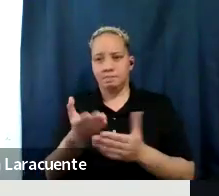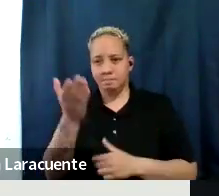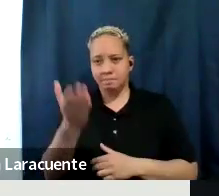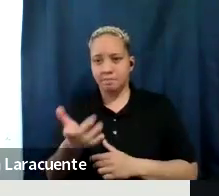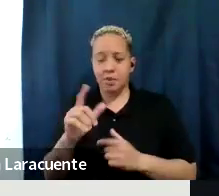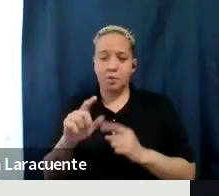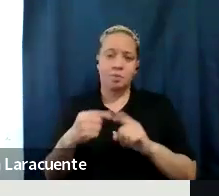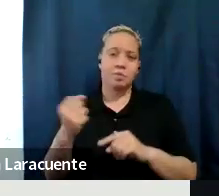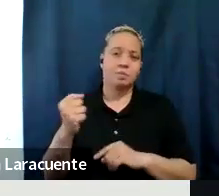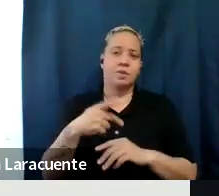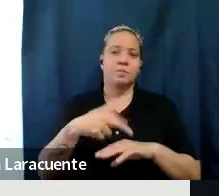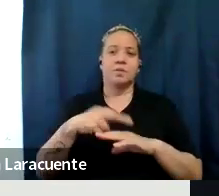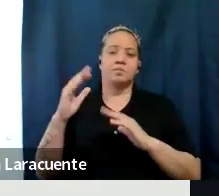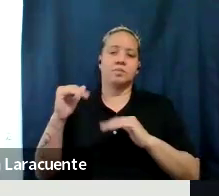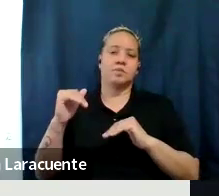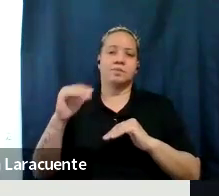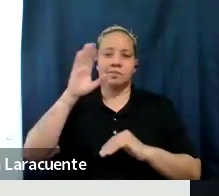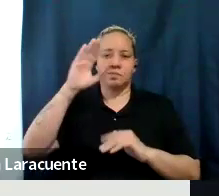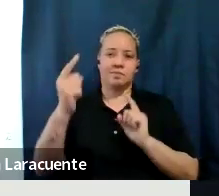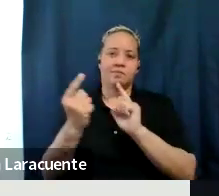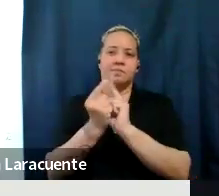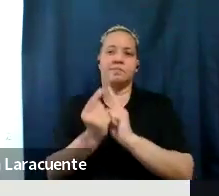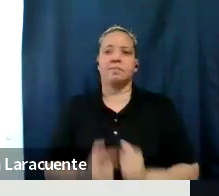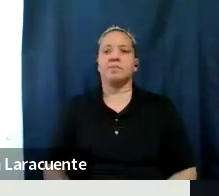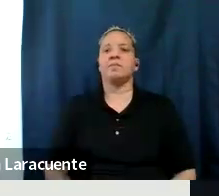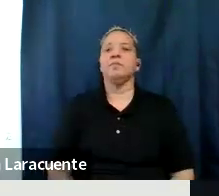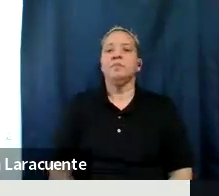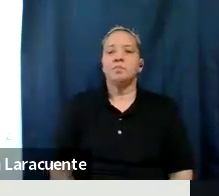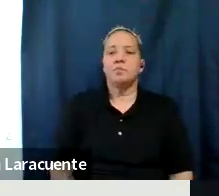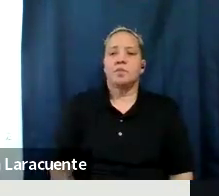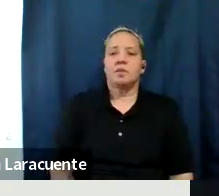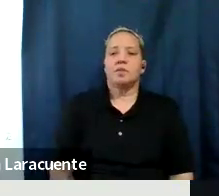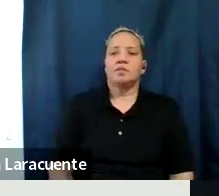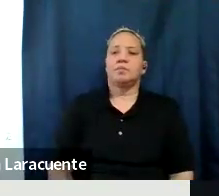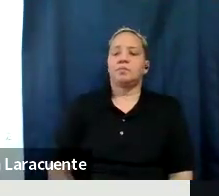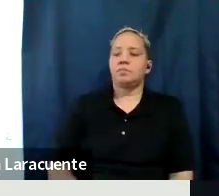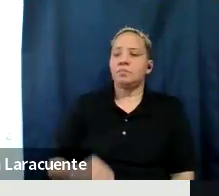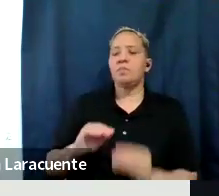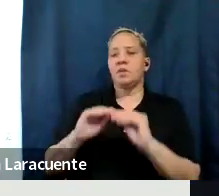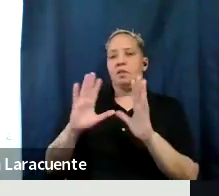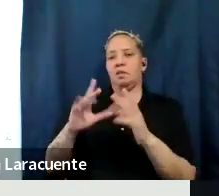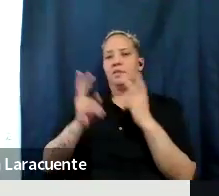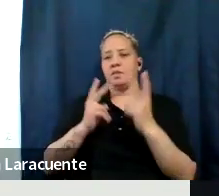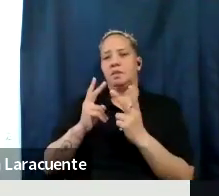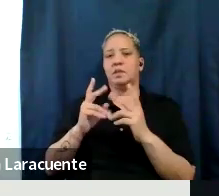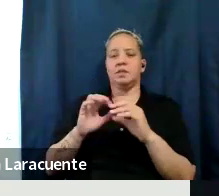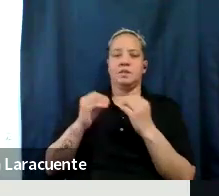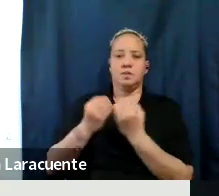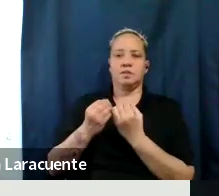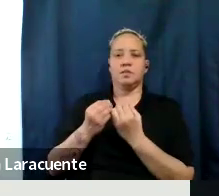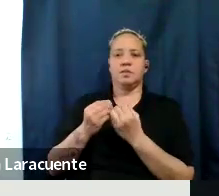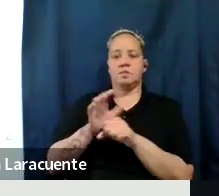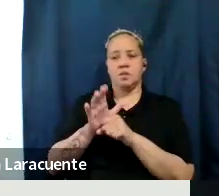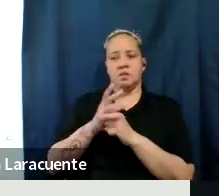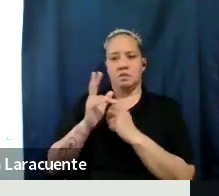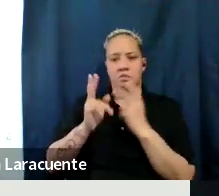regrese a Puerto Rico, pues esperamos poderle saludar en persona. Por supuesto, visitaré la fundación, que tengo bastante interés